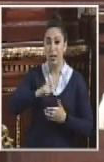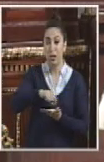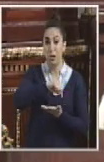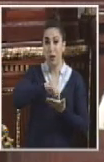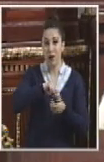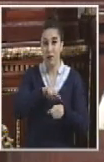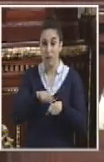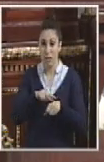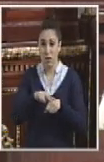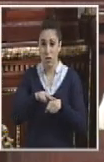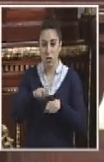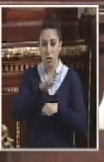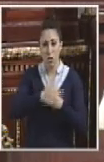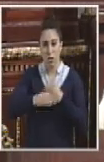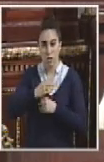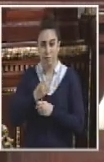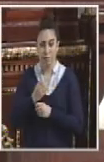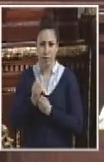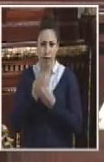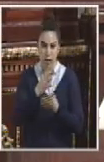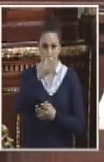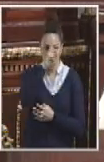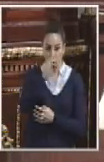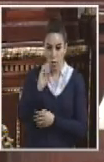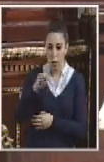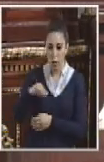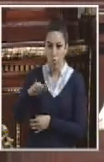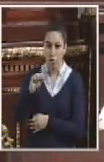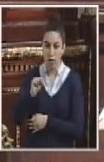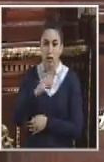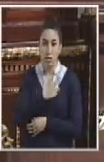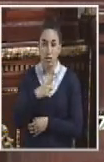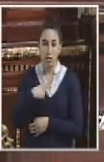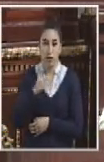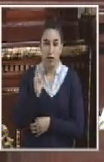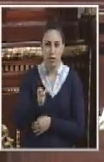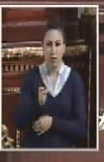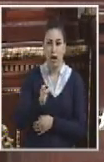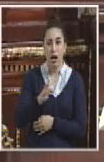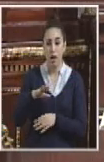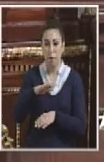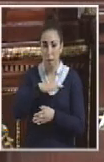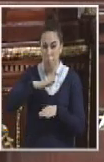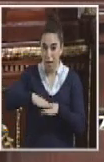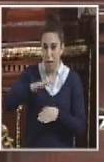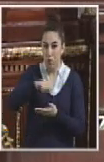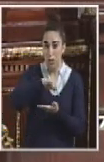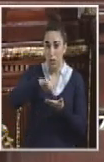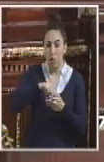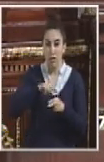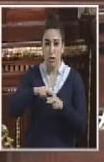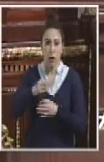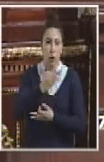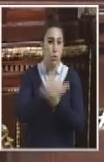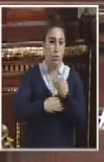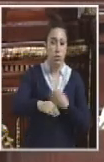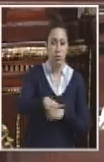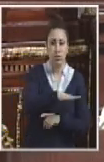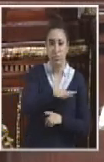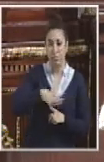nivel internacional, es que debemos garantizar la presencia de elementos verdes en todo el territorio de la